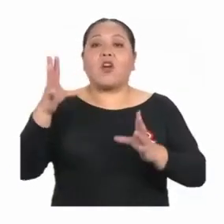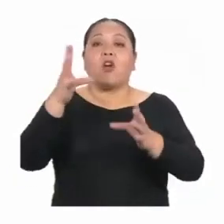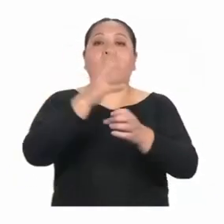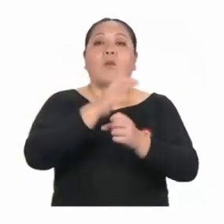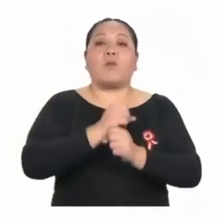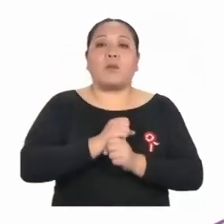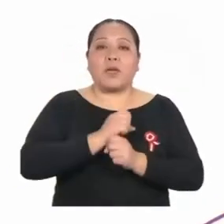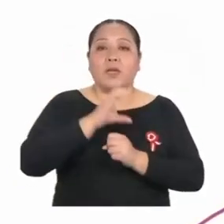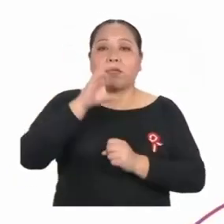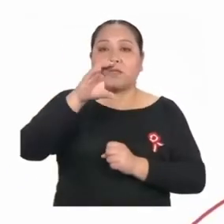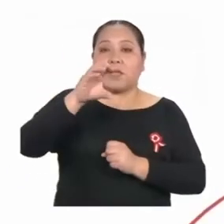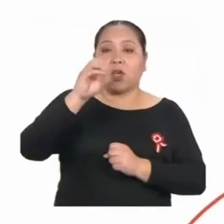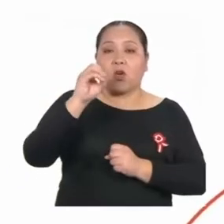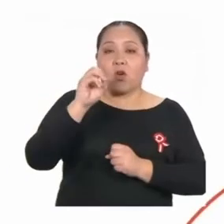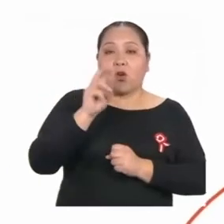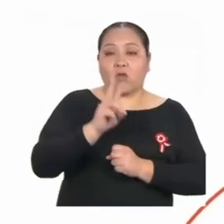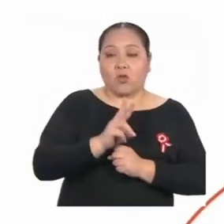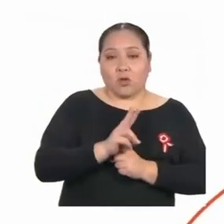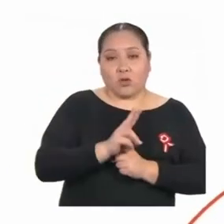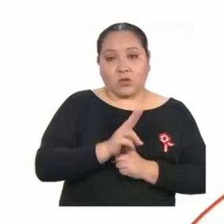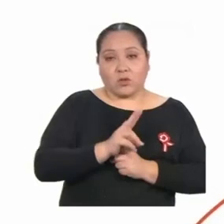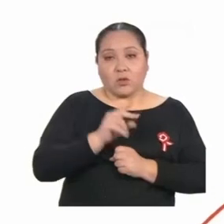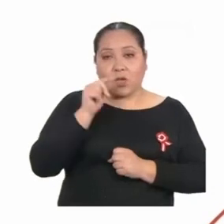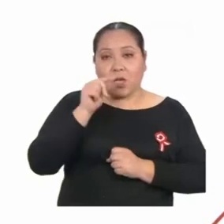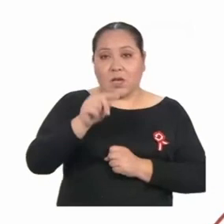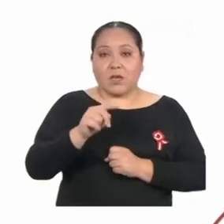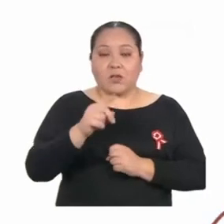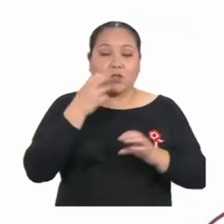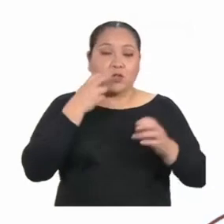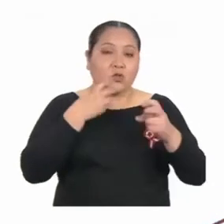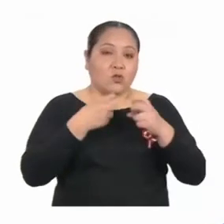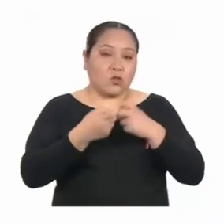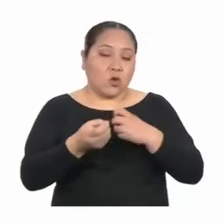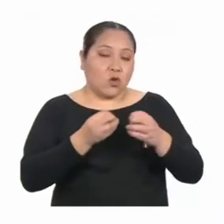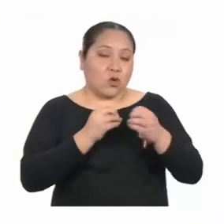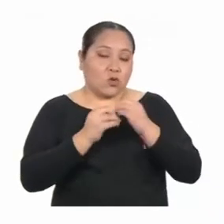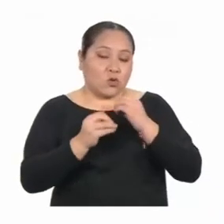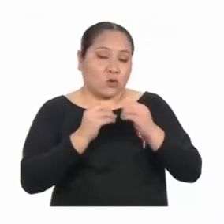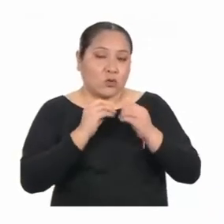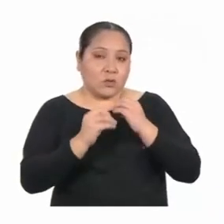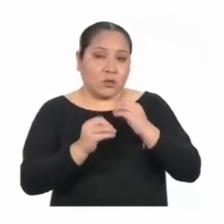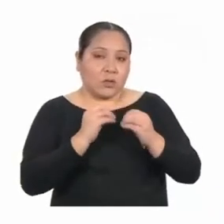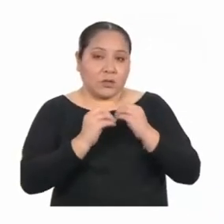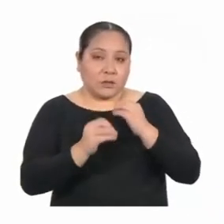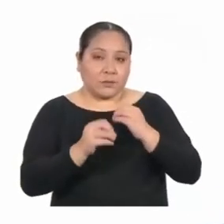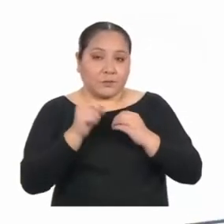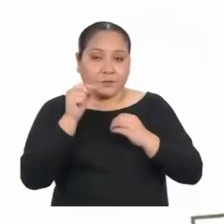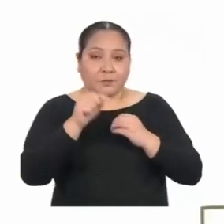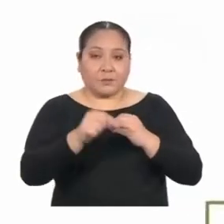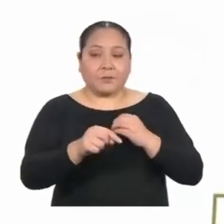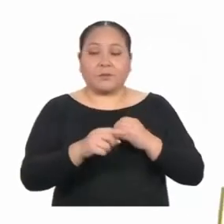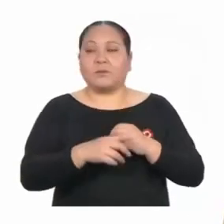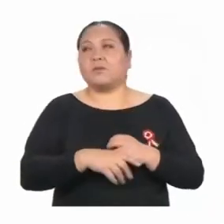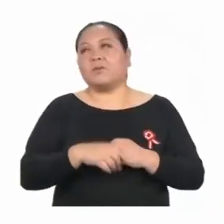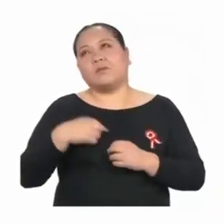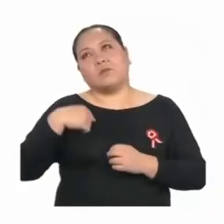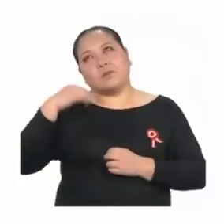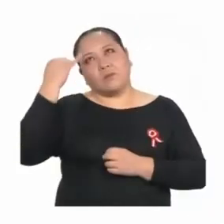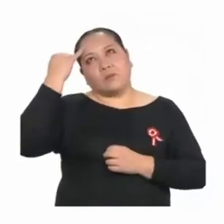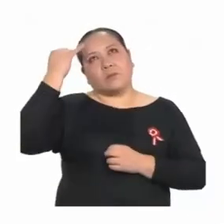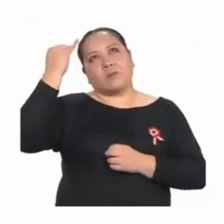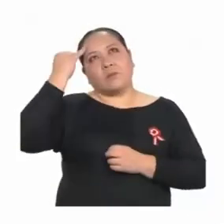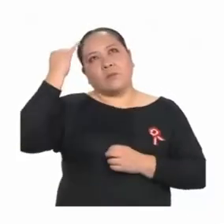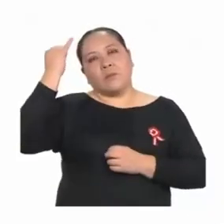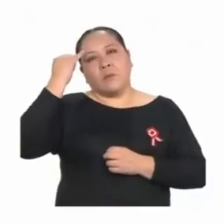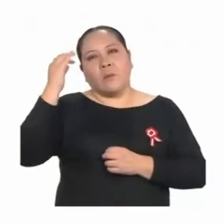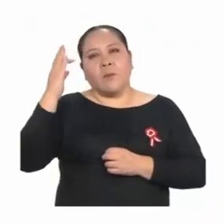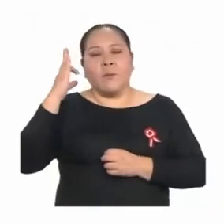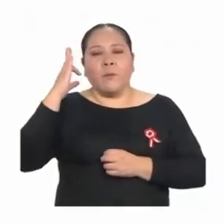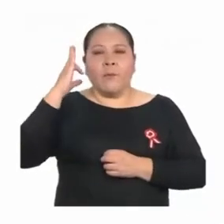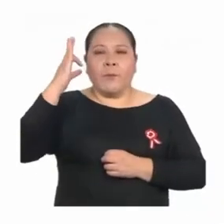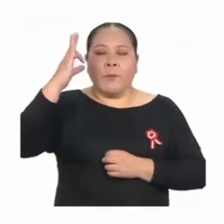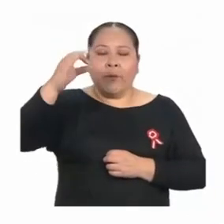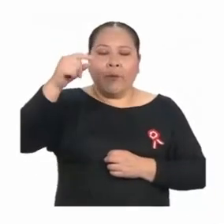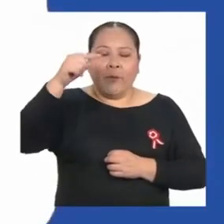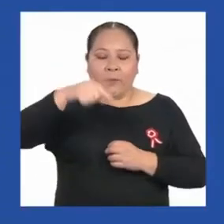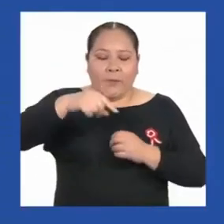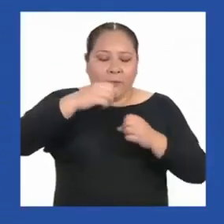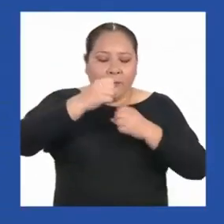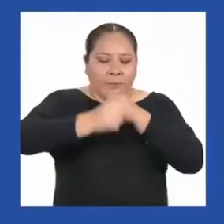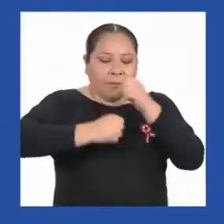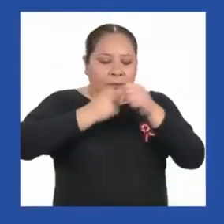sus emisiones, sino de atenuar el daño que ya está hecho. En unos años me veo investigando soluciones de este tipo desde mi campo